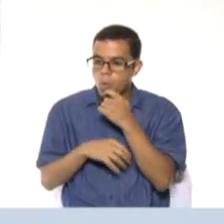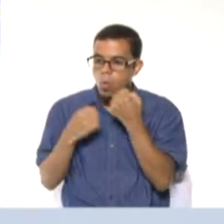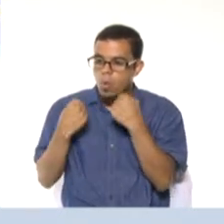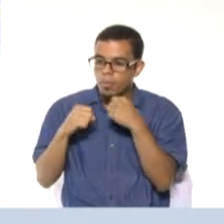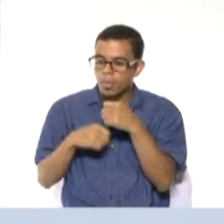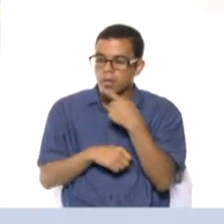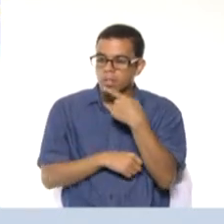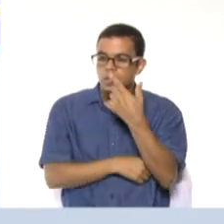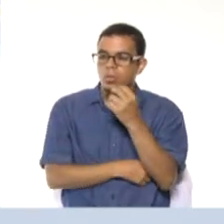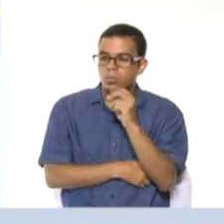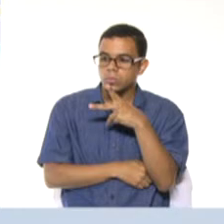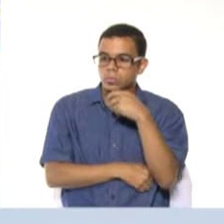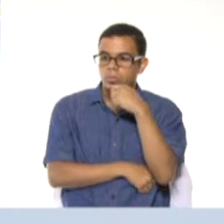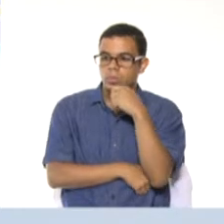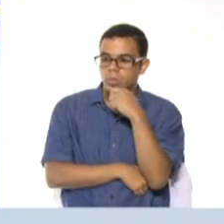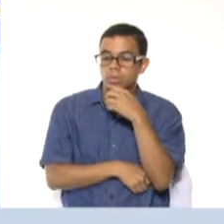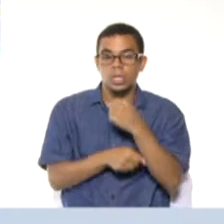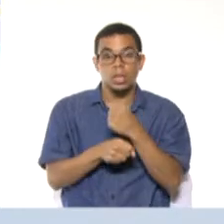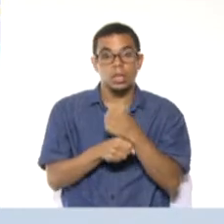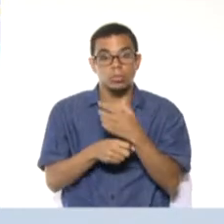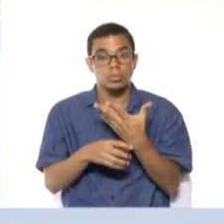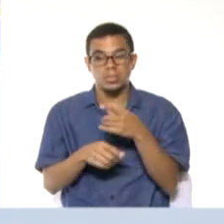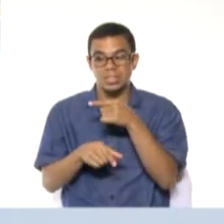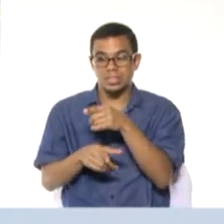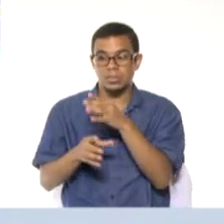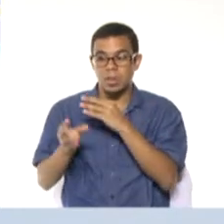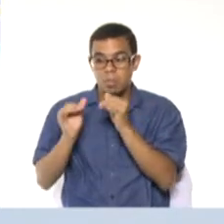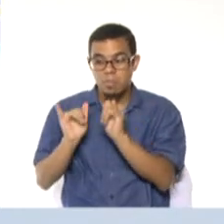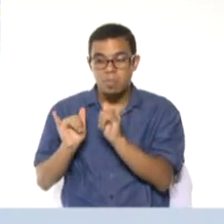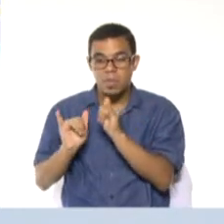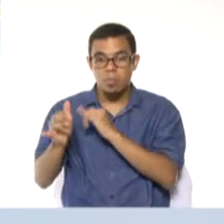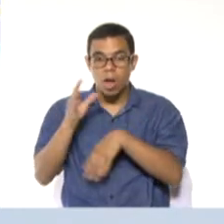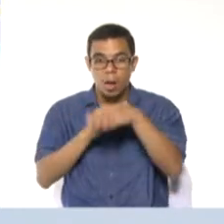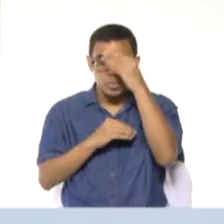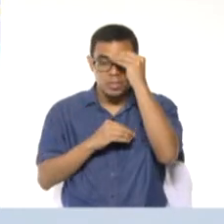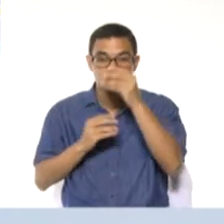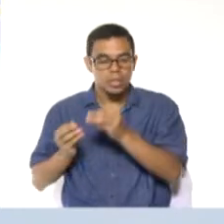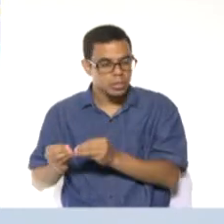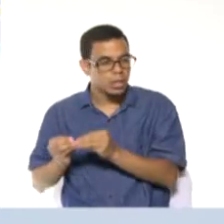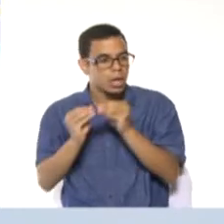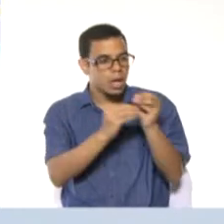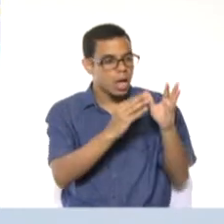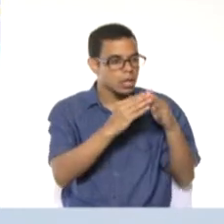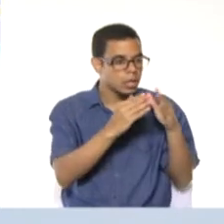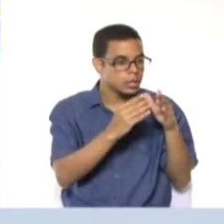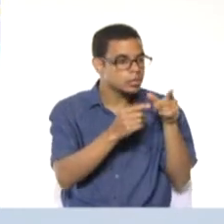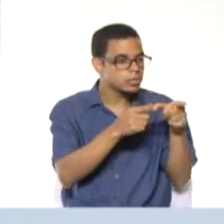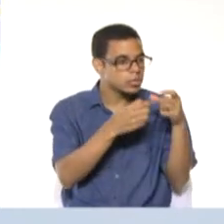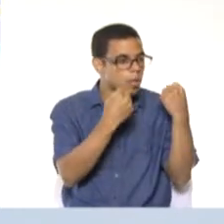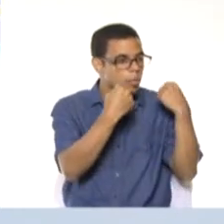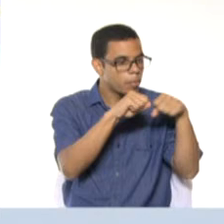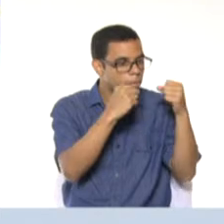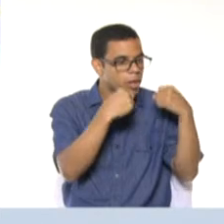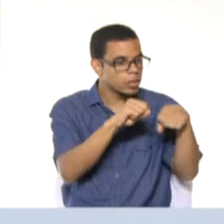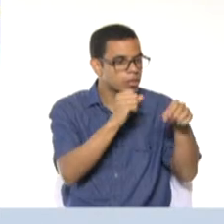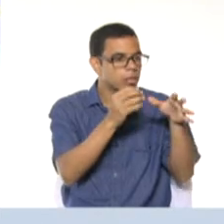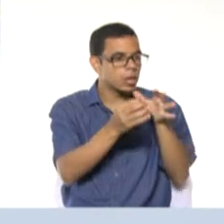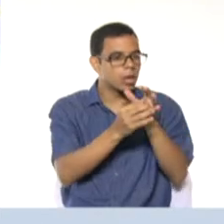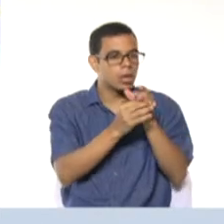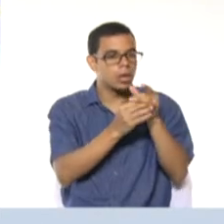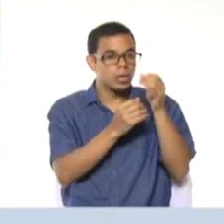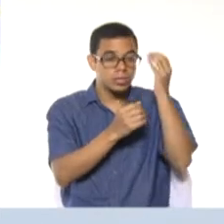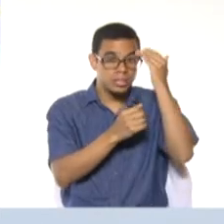enriquecer la práctica dentro de la especialidad ocupacional, sino que puedan llevar a sus hogares y, ¿por qué no?, emprender acciones en